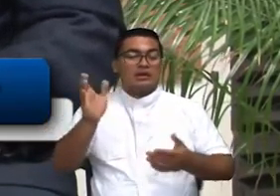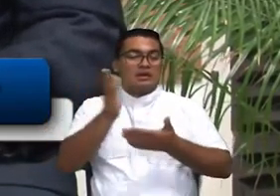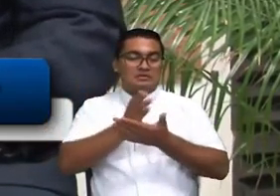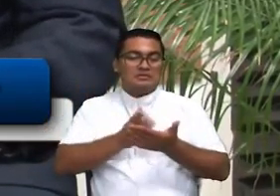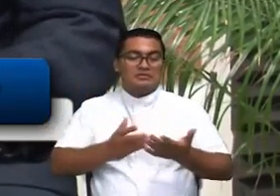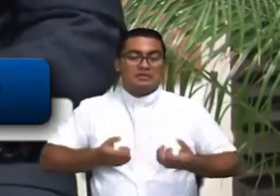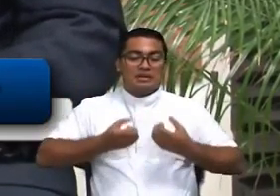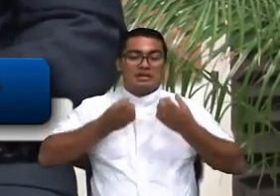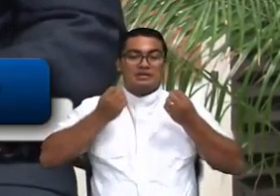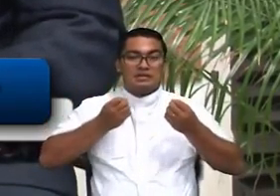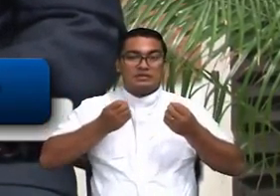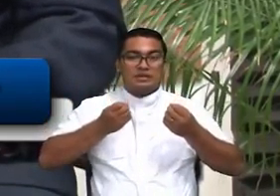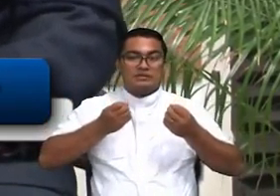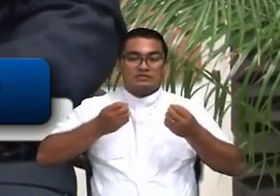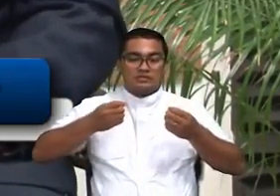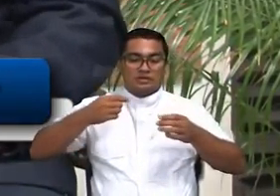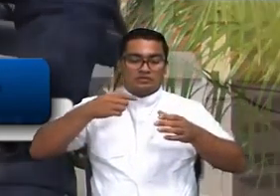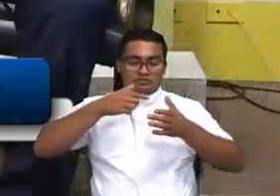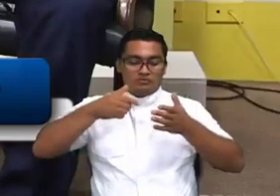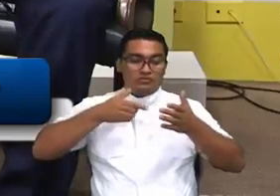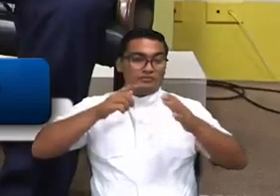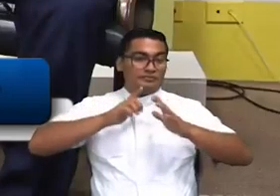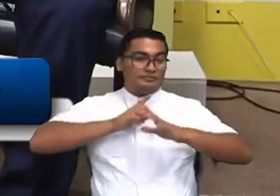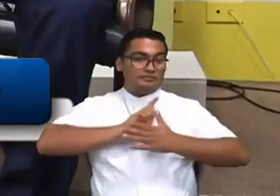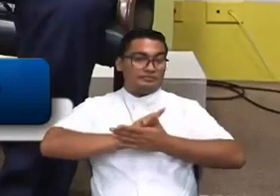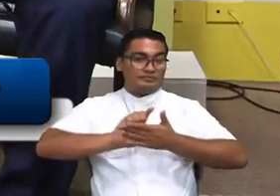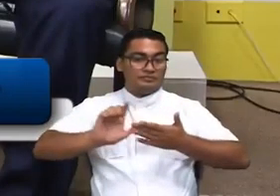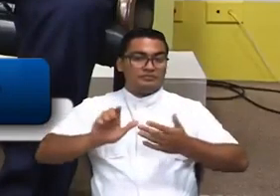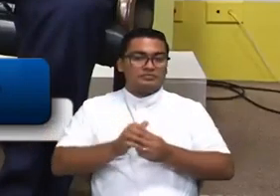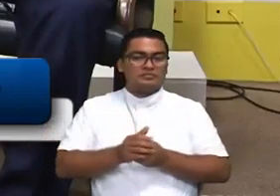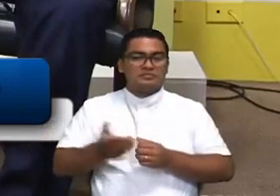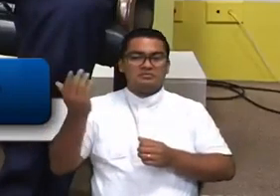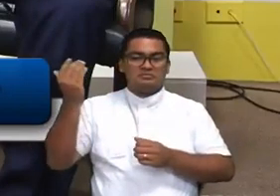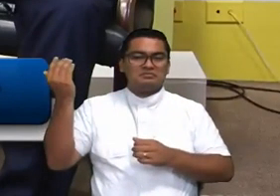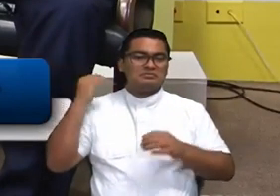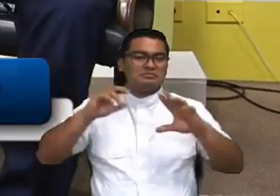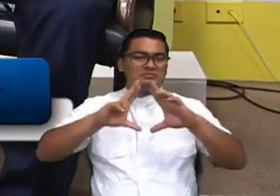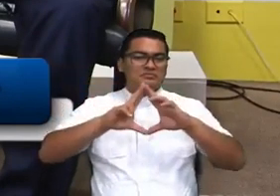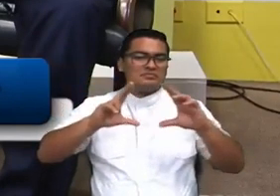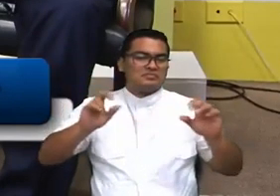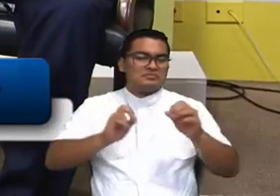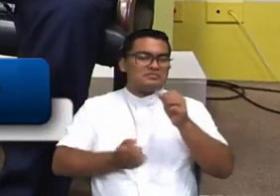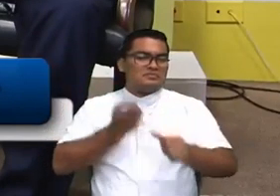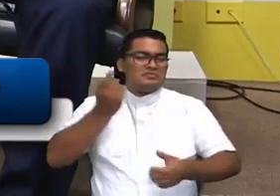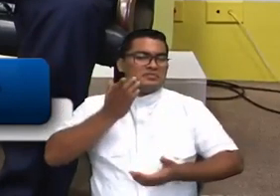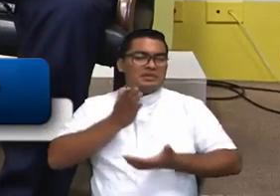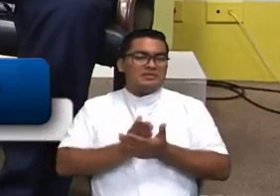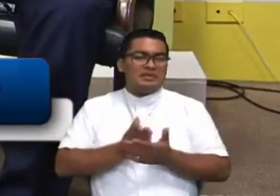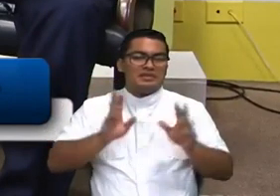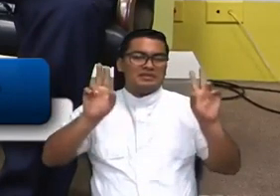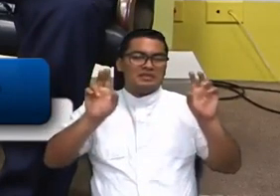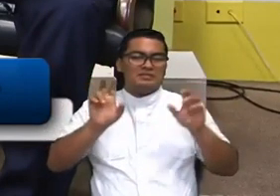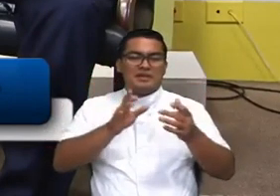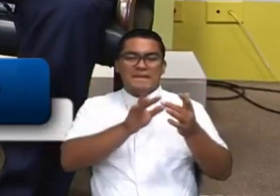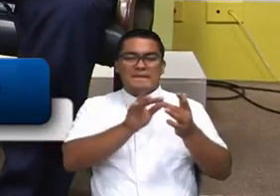cáncer mediante la radiación. ¿Desde cuándo Nicaragua tiene acceso a este tipo de especialidad?